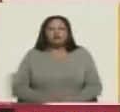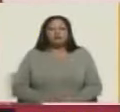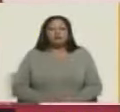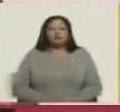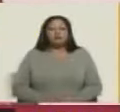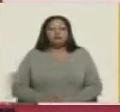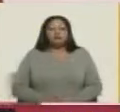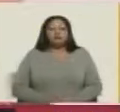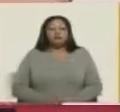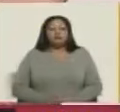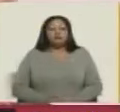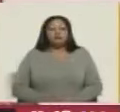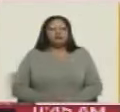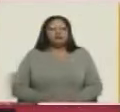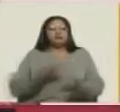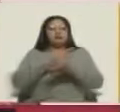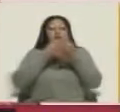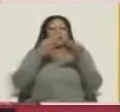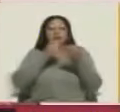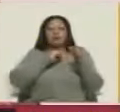Dos extraordinarias movilizaciones.